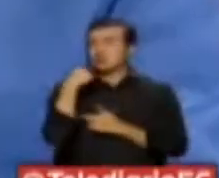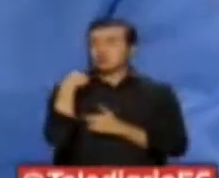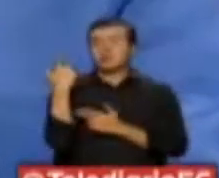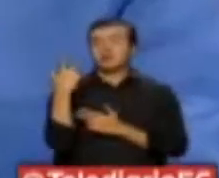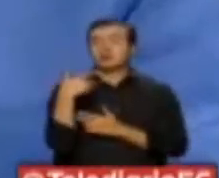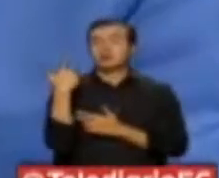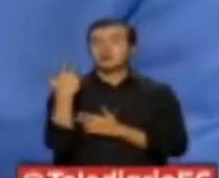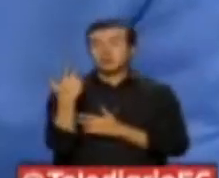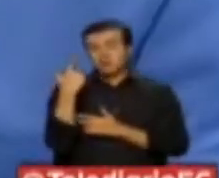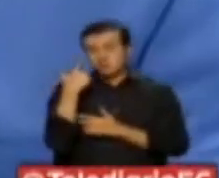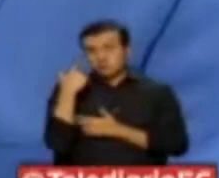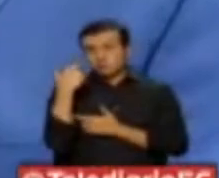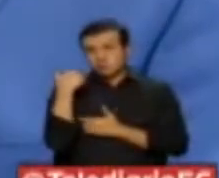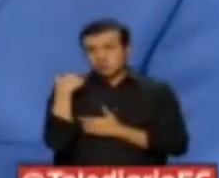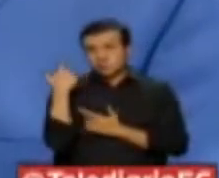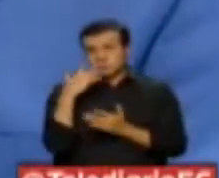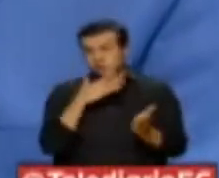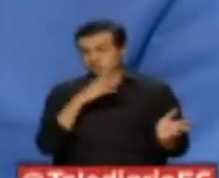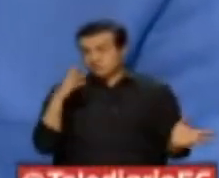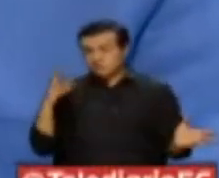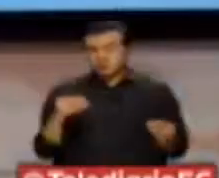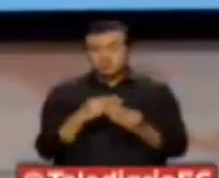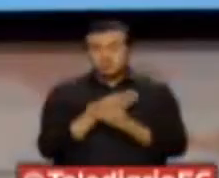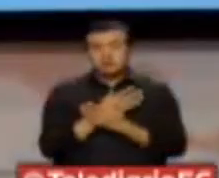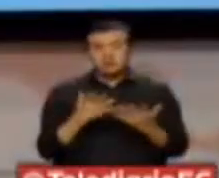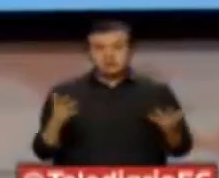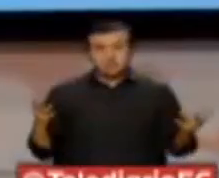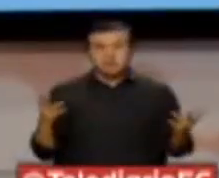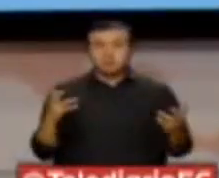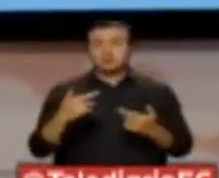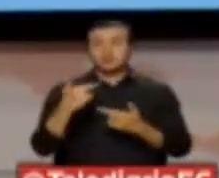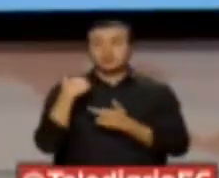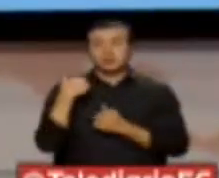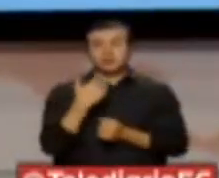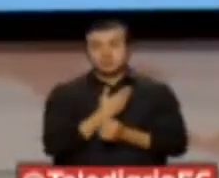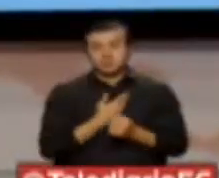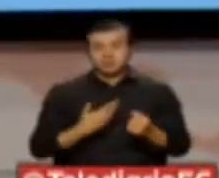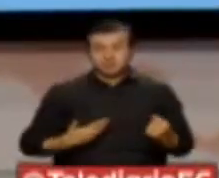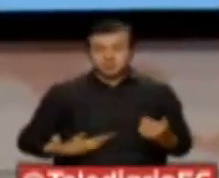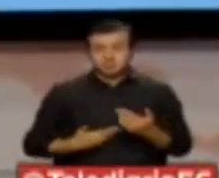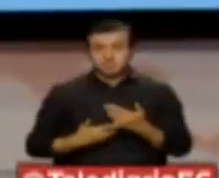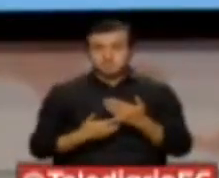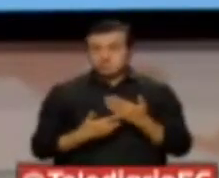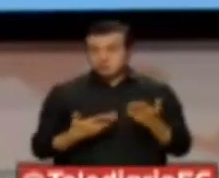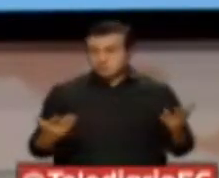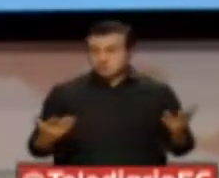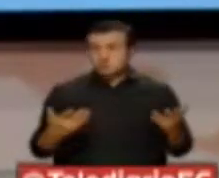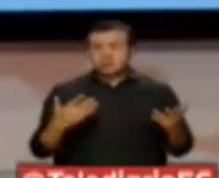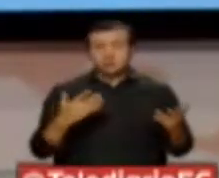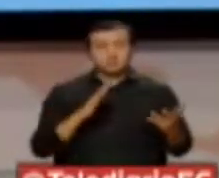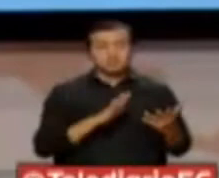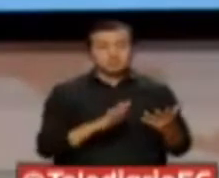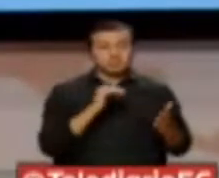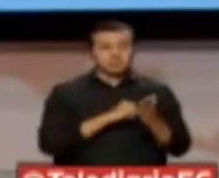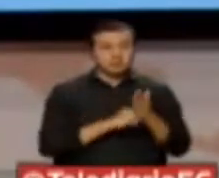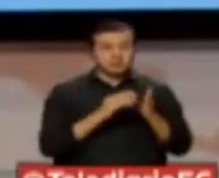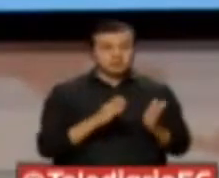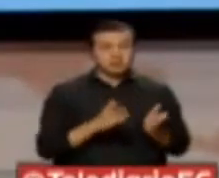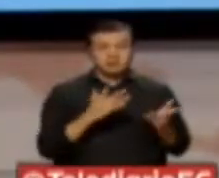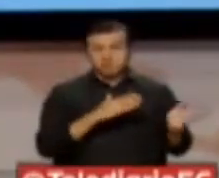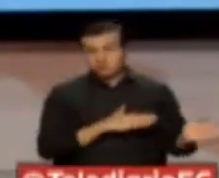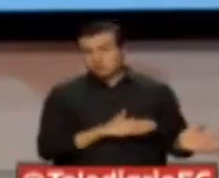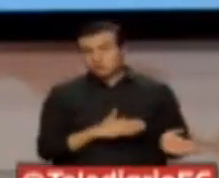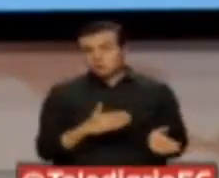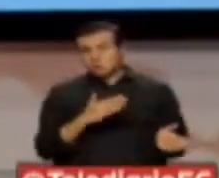es el volver expedito todo esto está en manos del ejecutivo que tenemos que trabajar con los distintos ministerios lo estamos haciendo